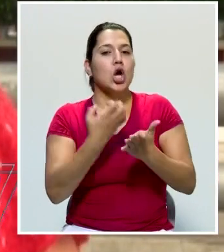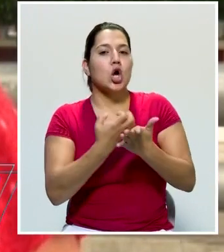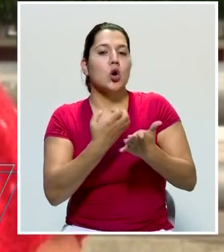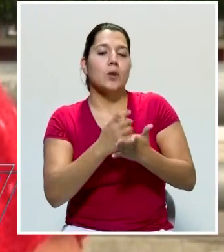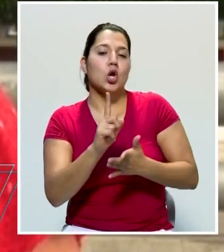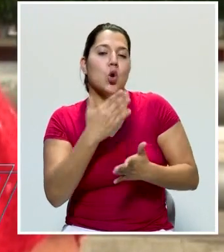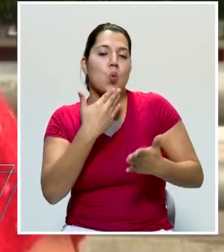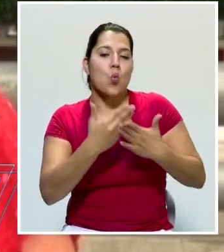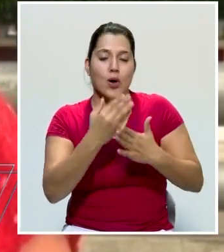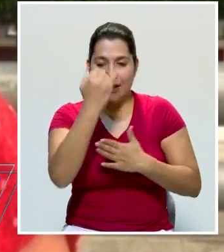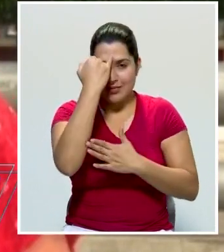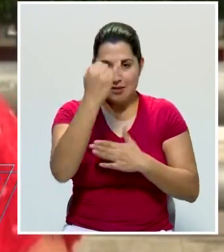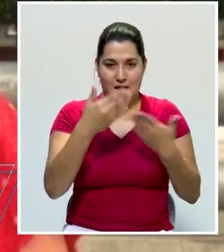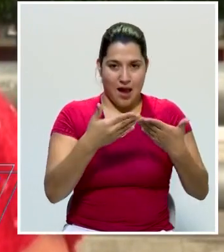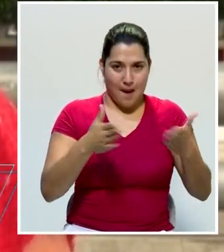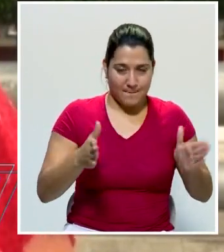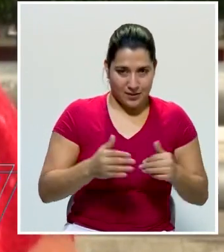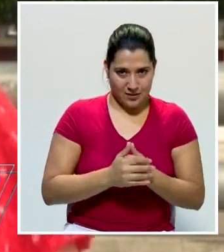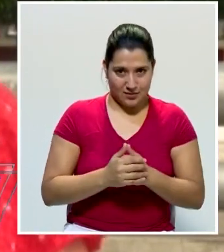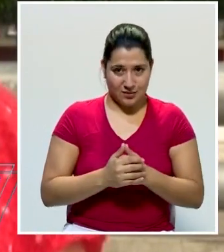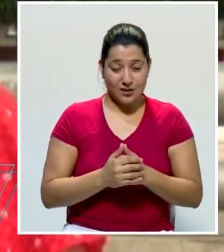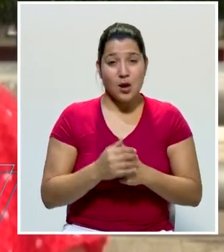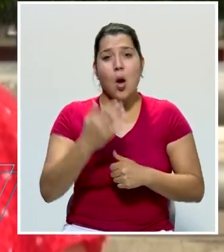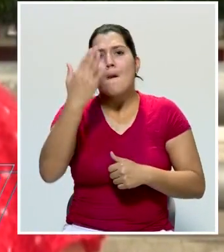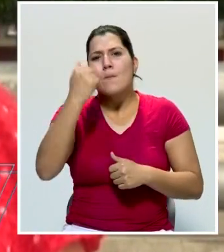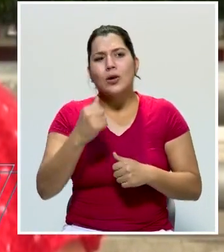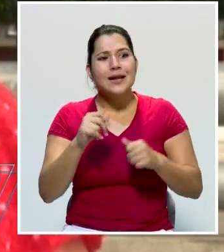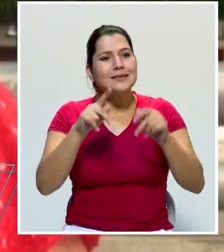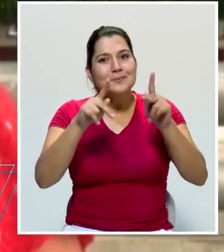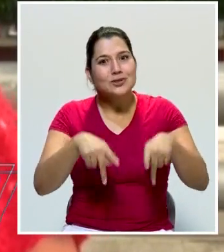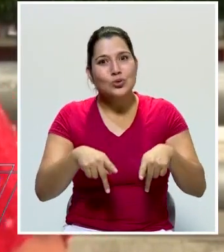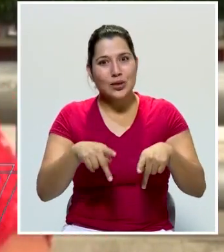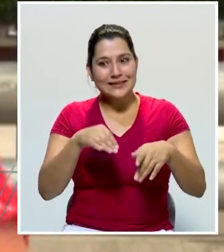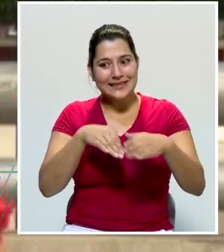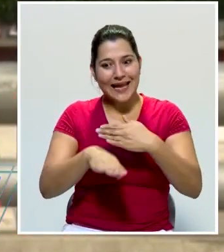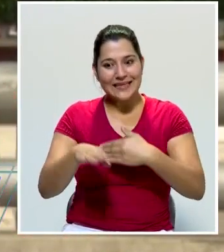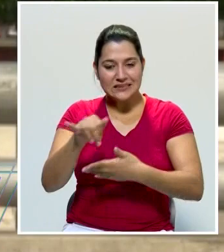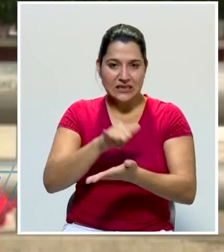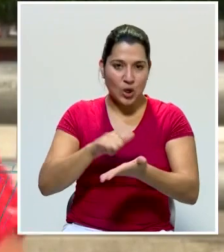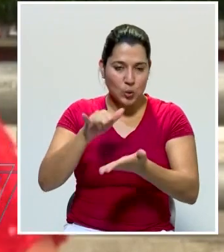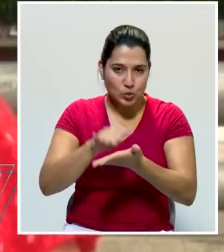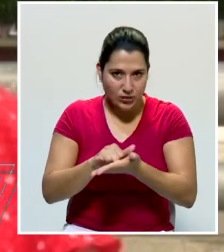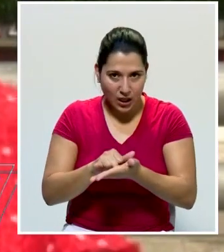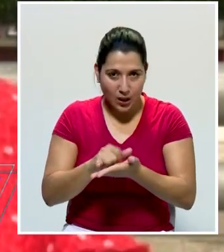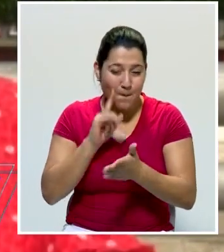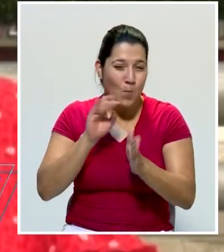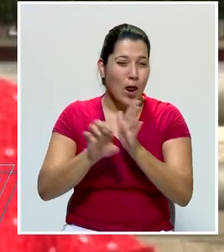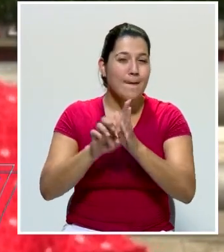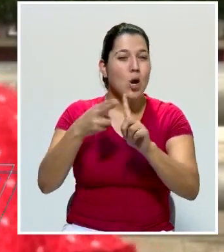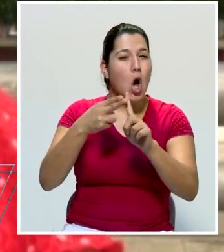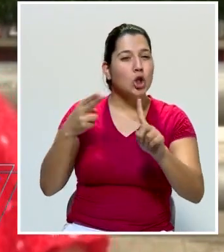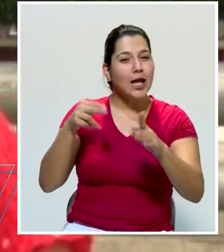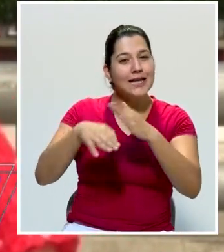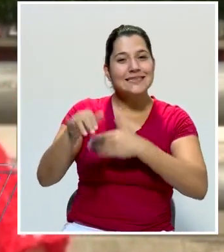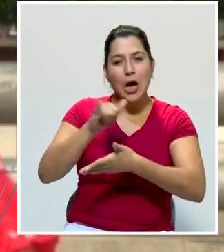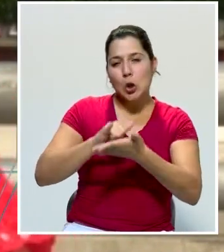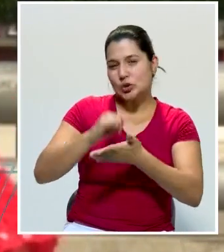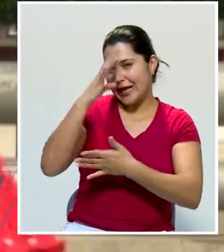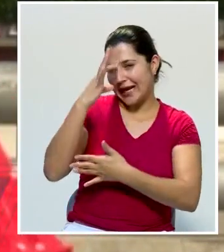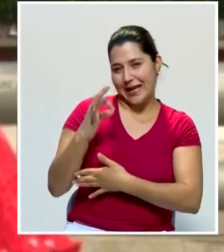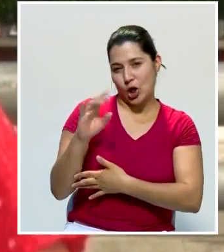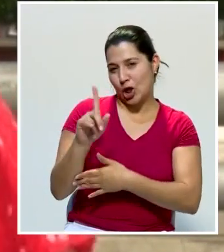asegurar que no van a abrir, porque el turista no va a vacacionar en San José. Entonces, estamos consultando a nuestros afiliados para